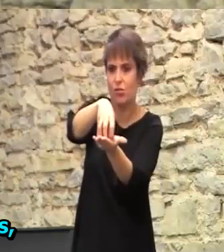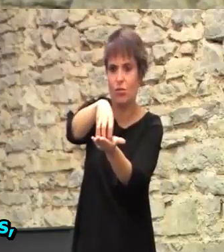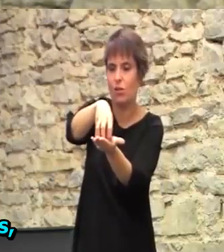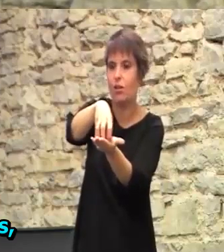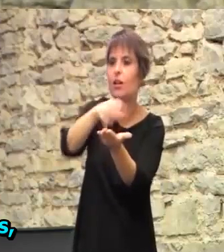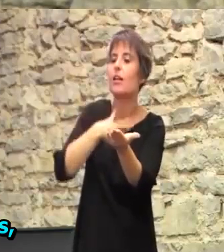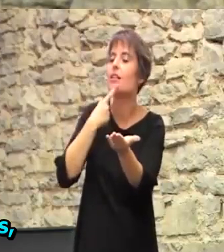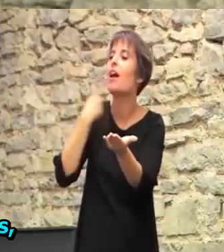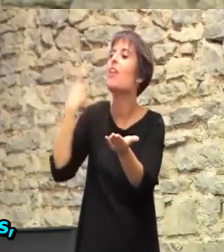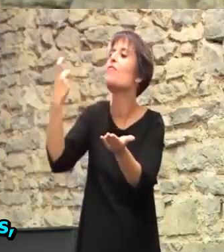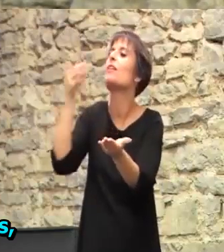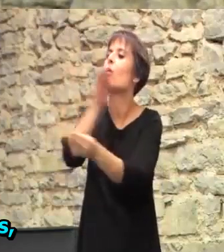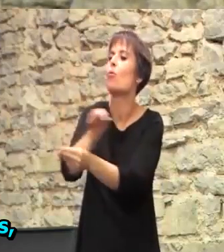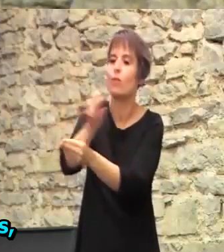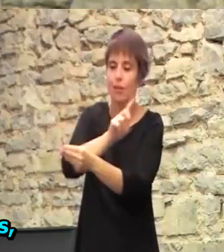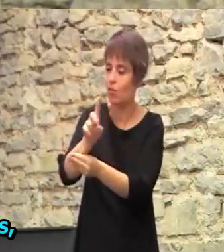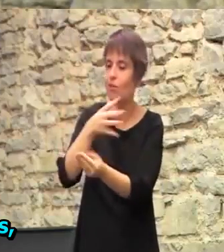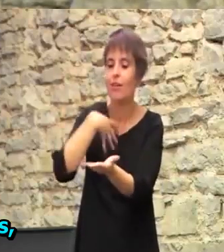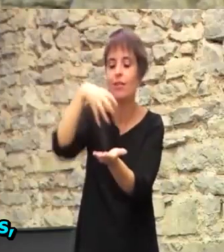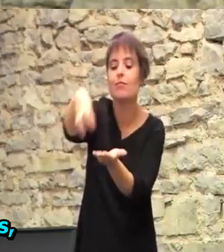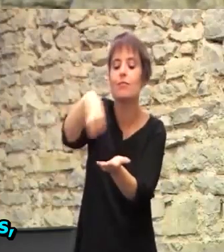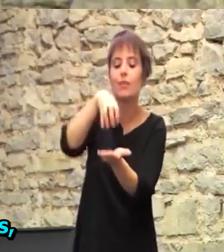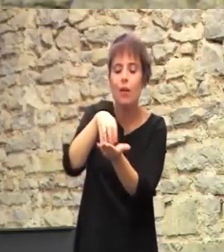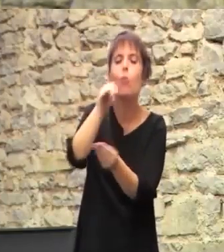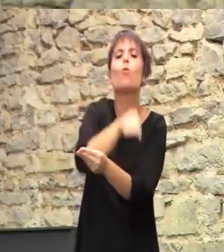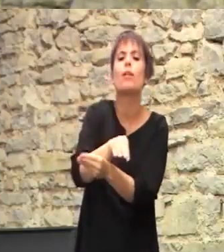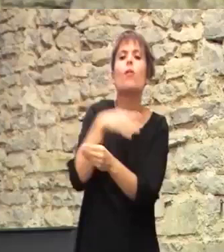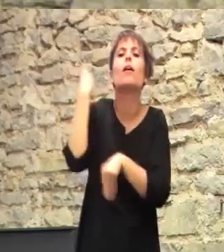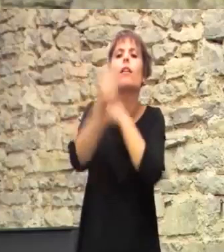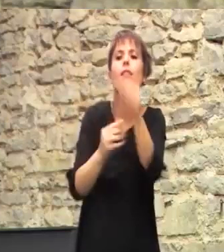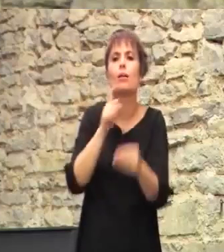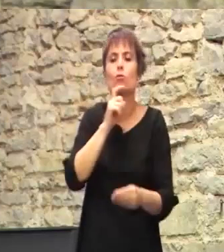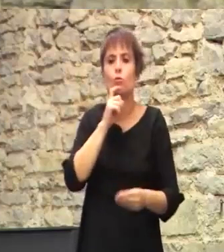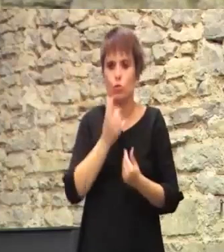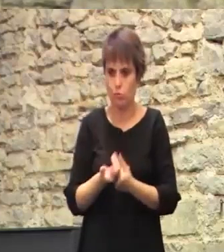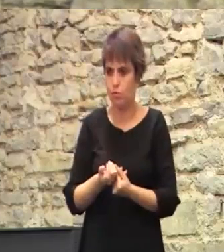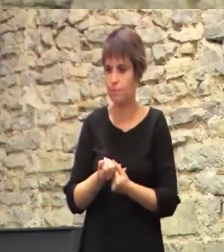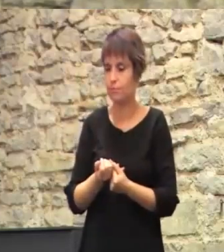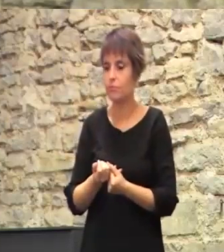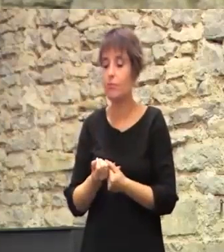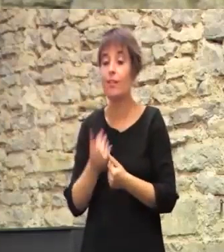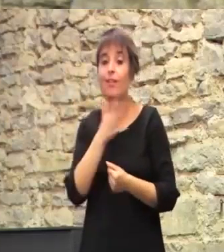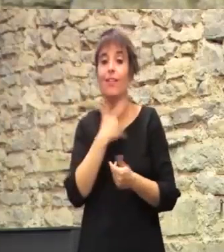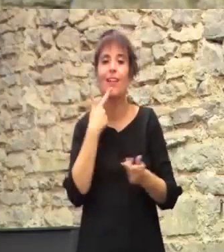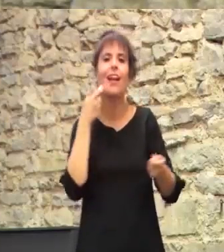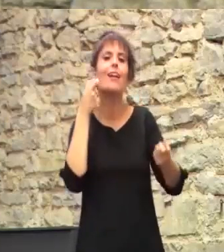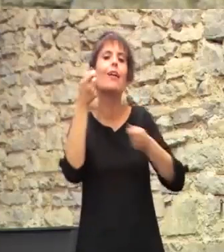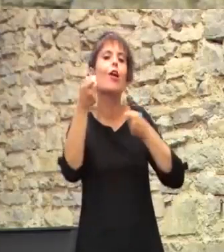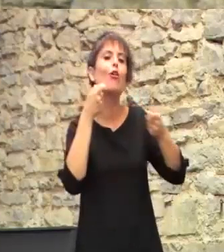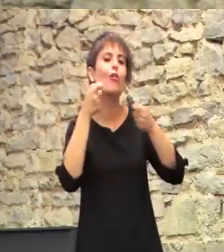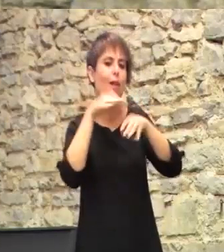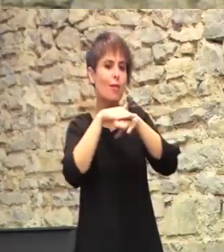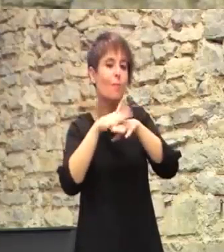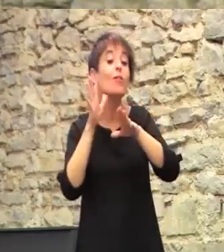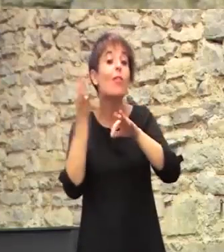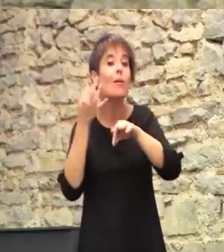que se necesitan los cuidados sino cómo lo hacemos esto que claro decía negociaciones pero con una base